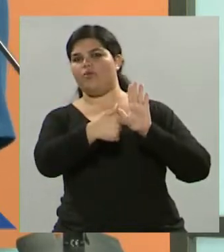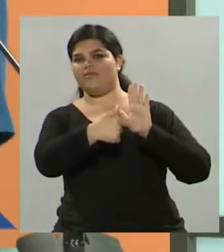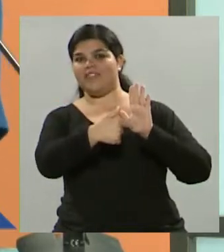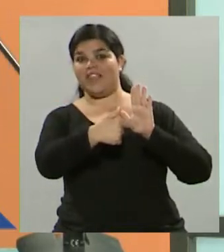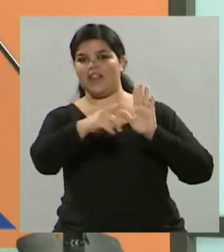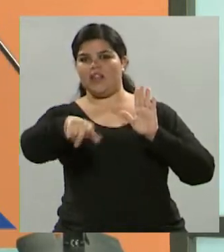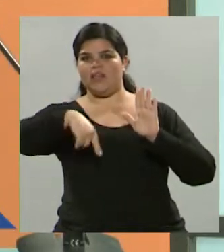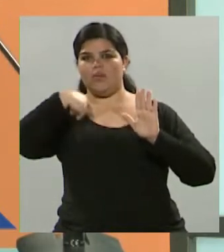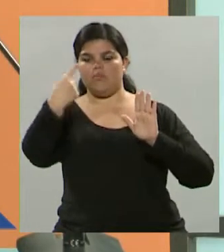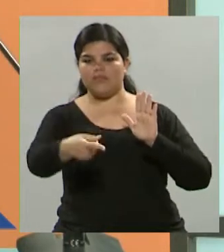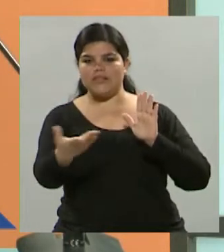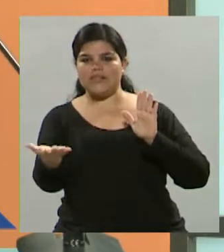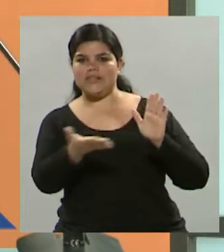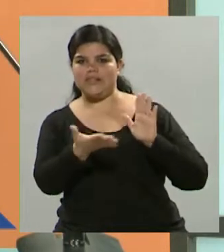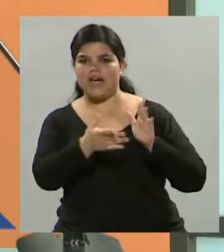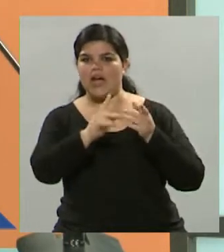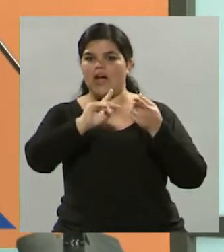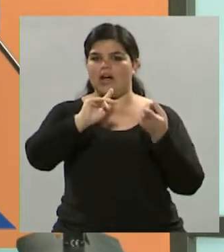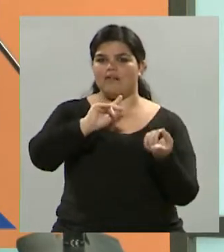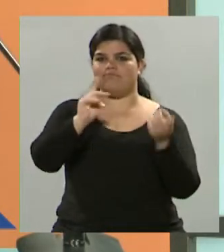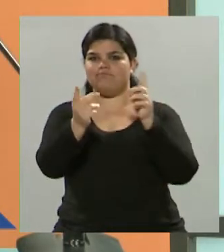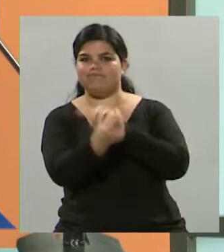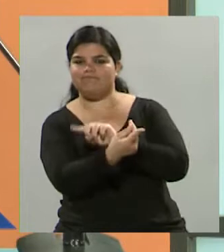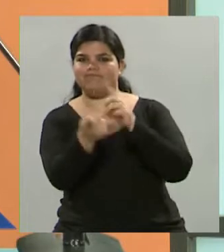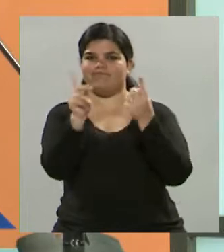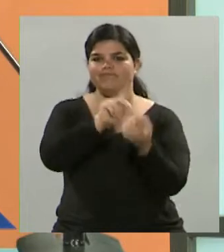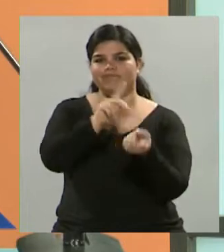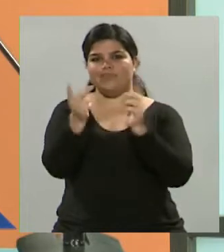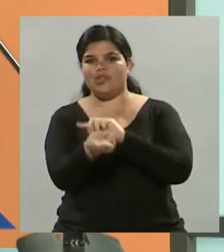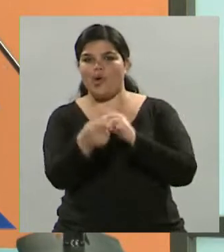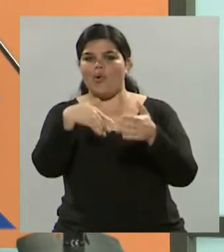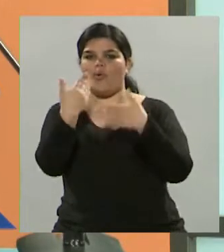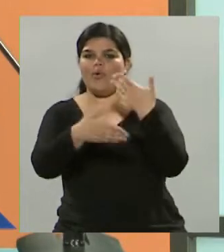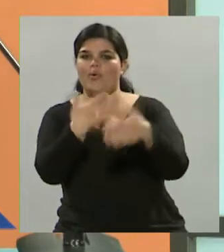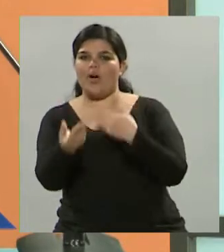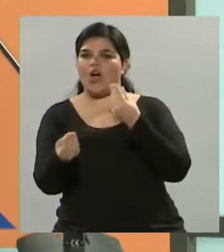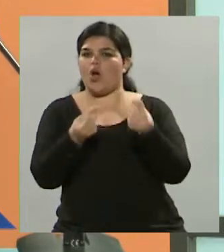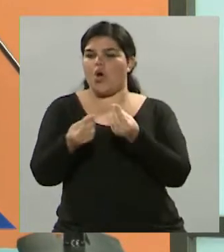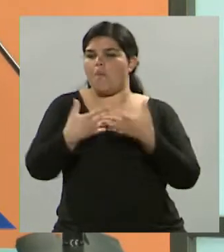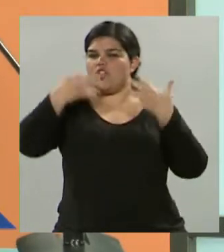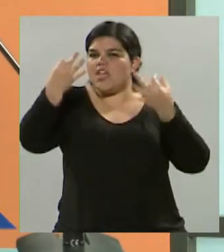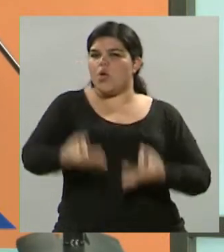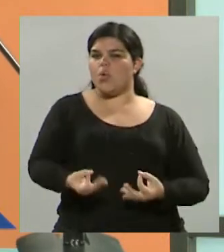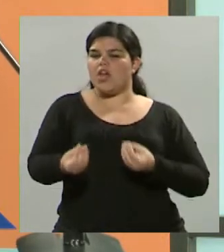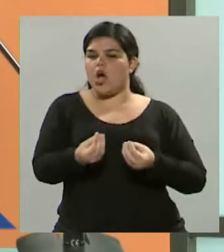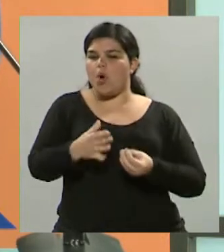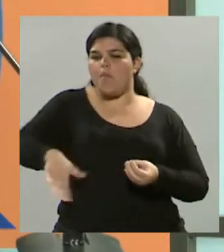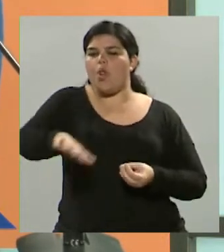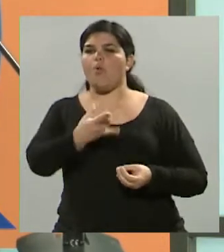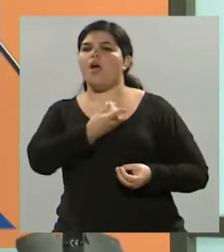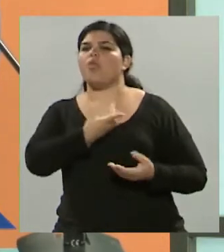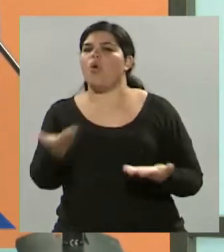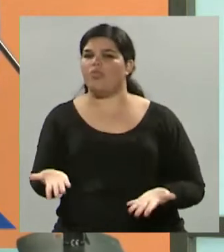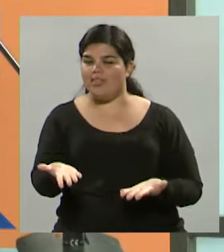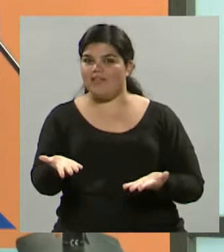pero después empiezan como a cambiarse los lugares y a hacerse juegos con respecto a la seguridad de los territorios. Y